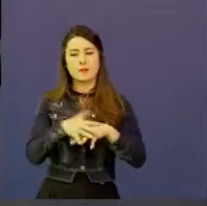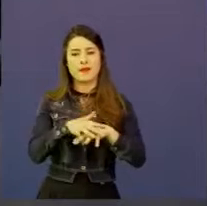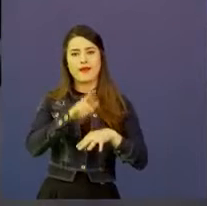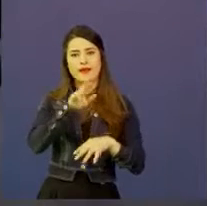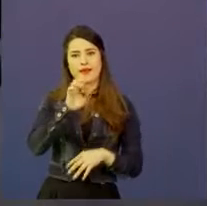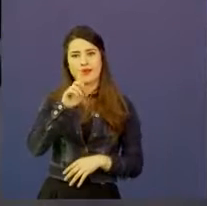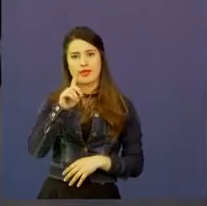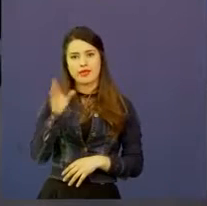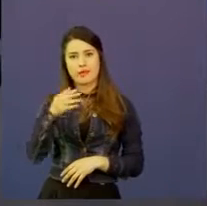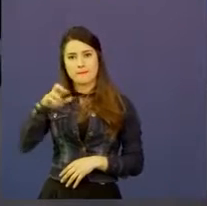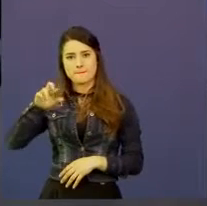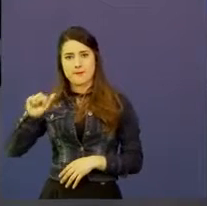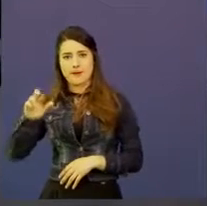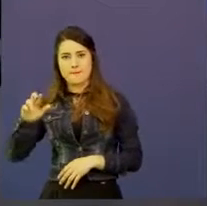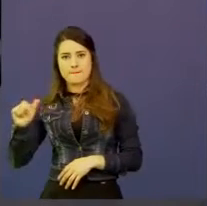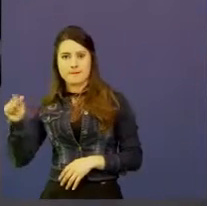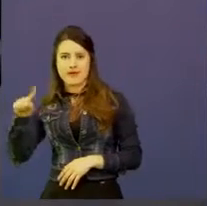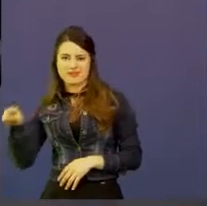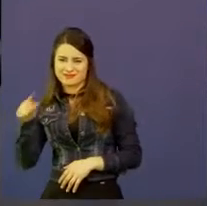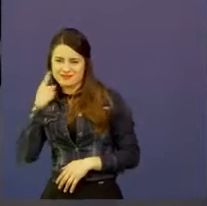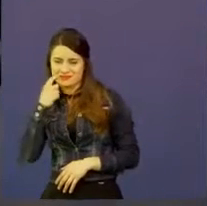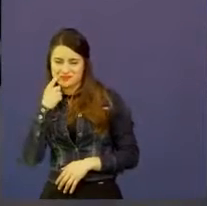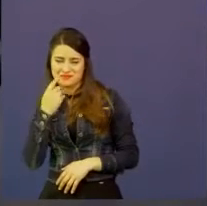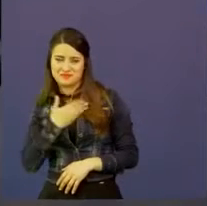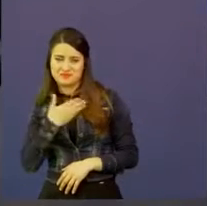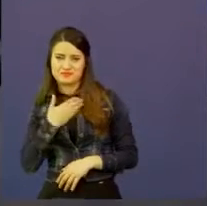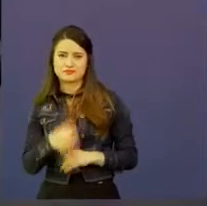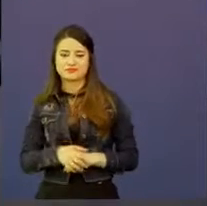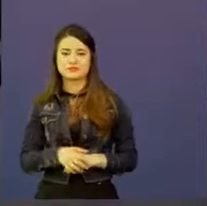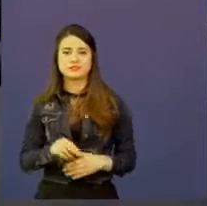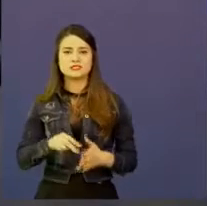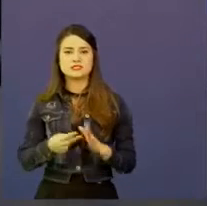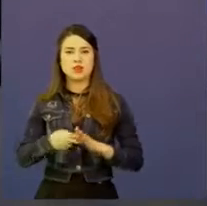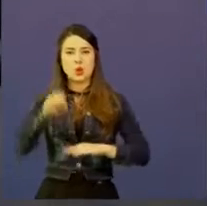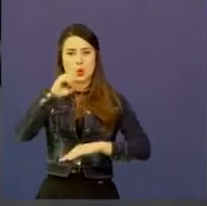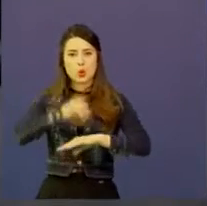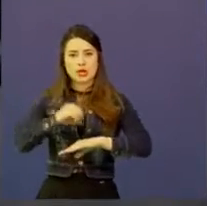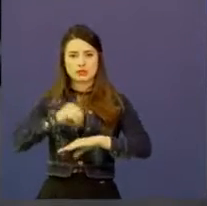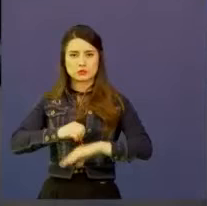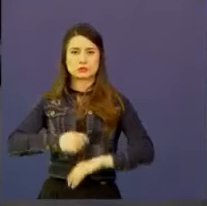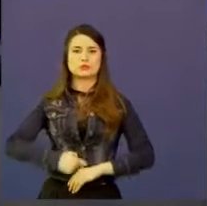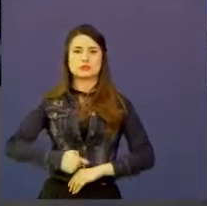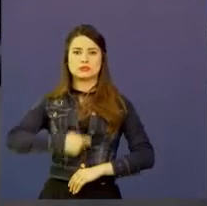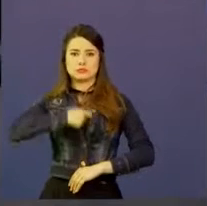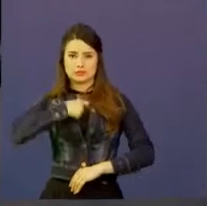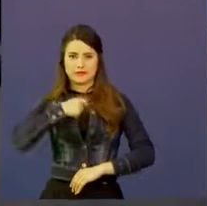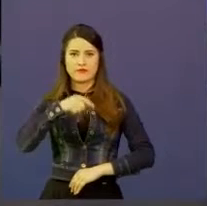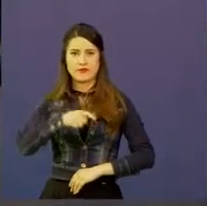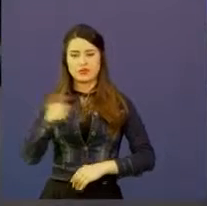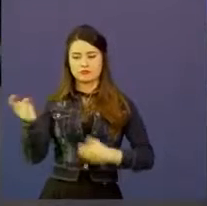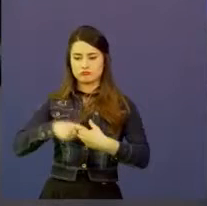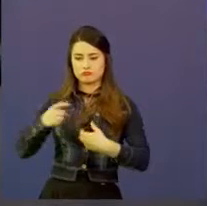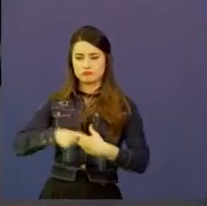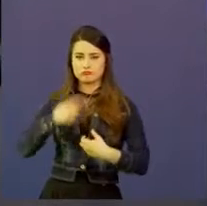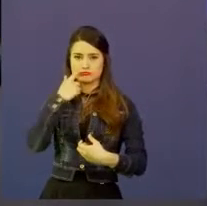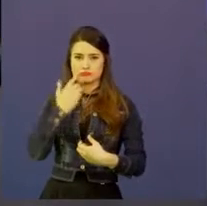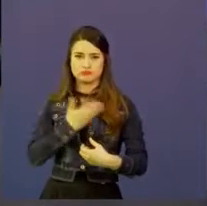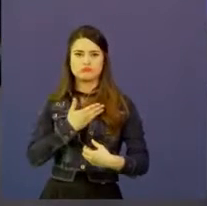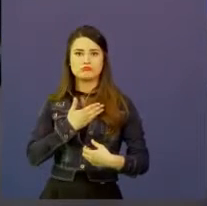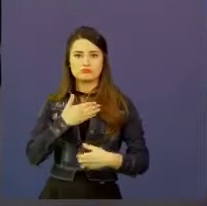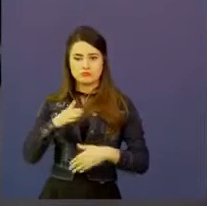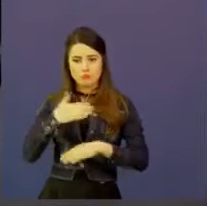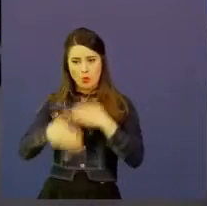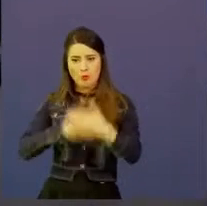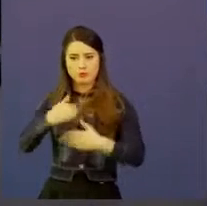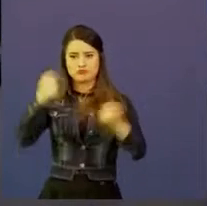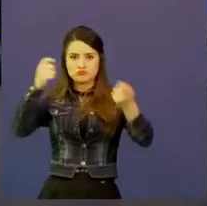es una organización civil que entre padres está hablando permanentemente y está generando este discurso. Entonces, esto nos